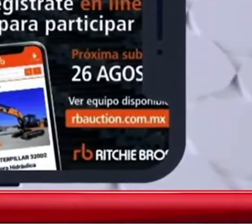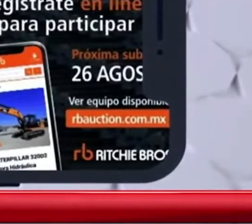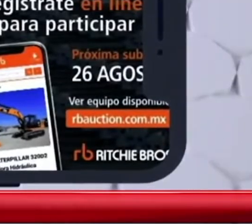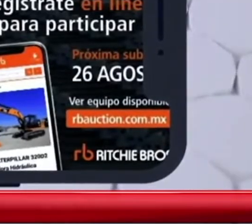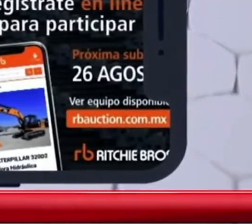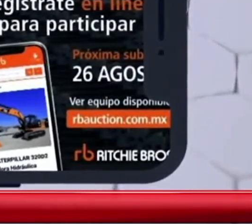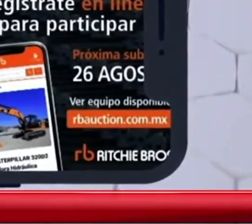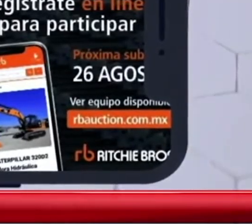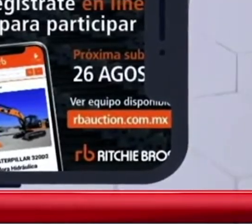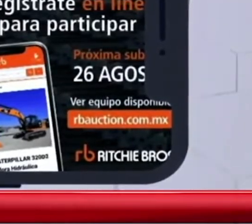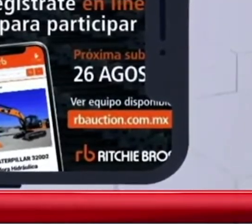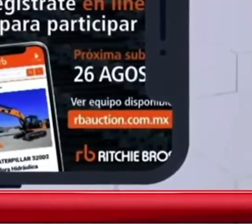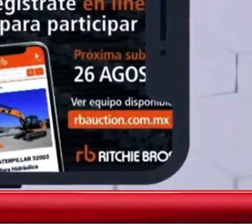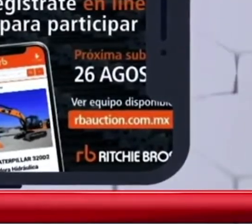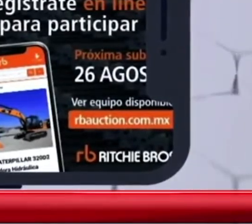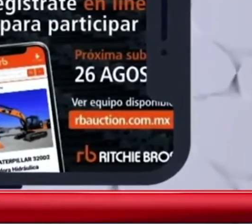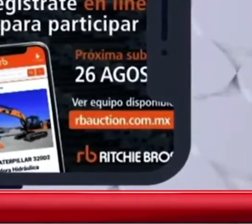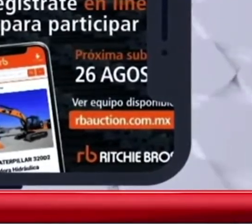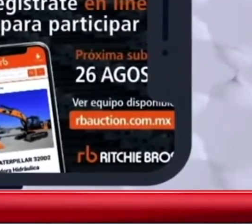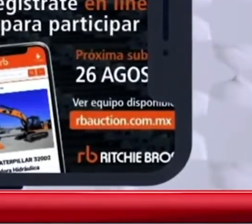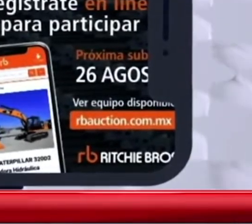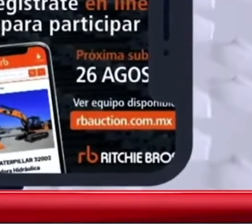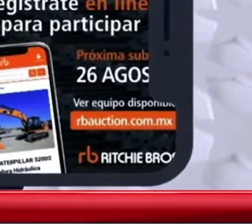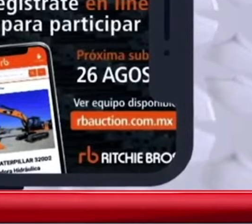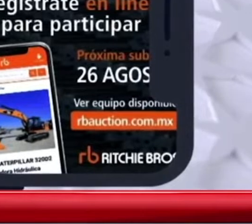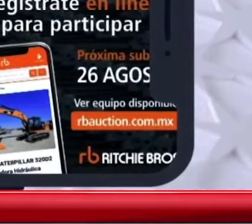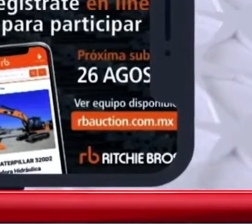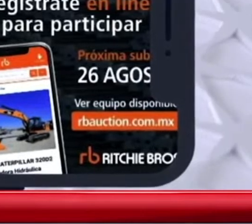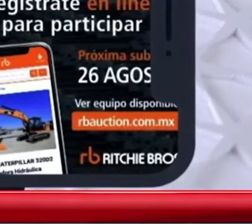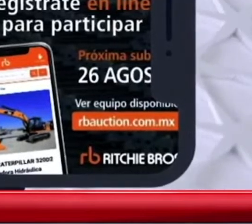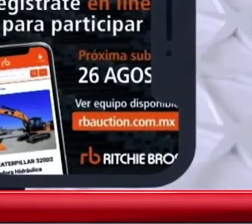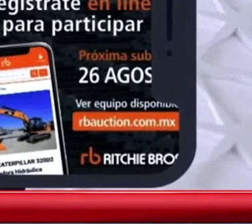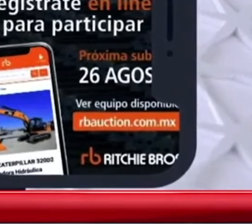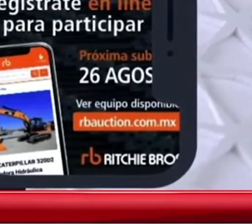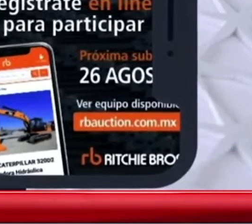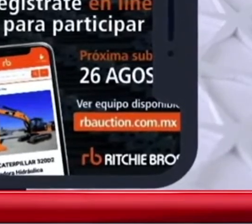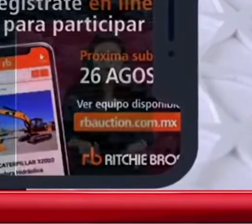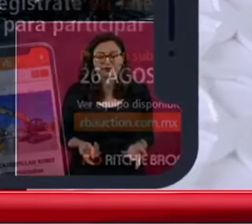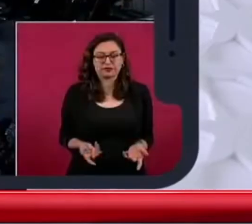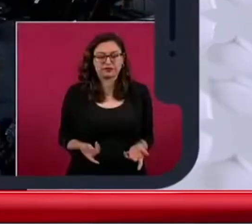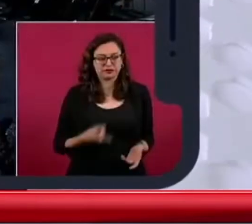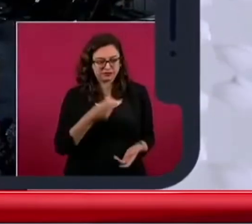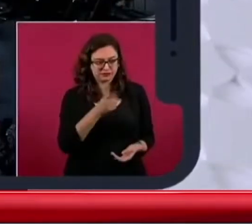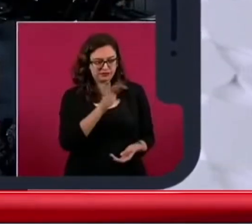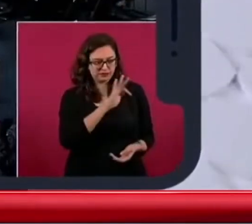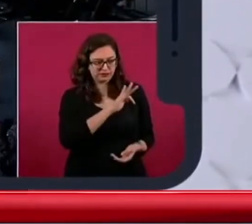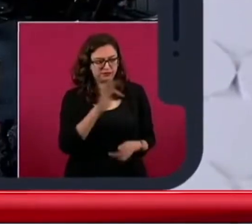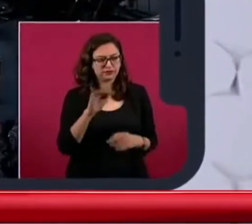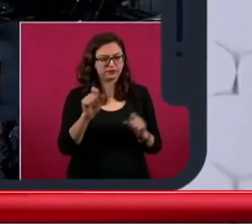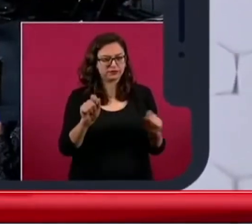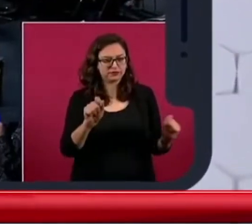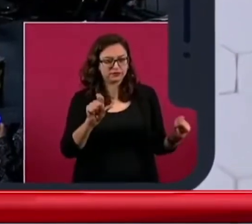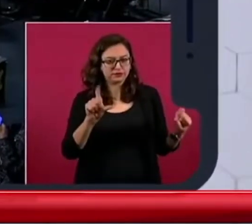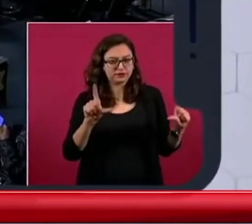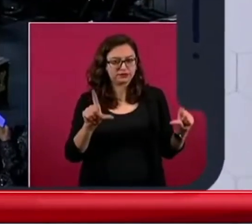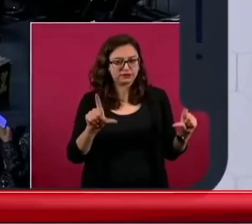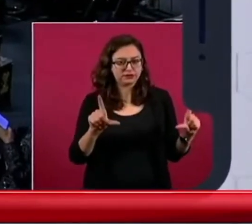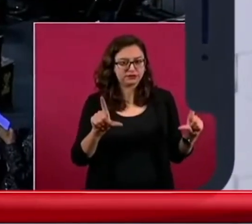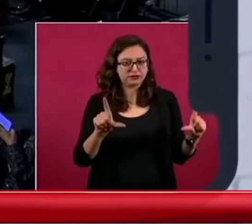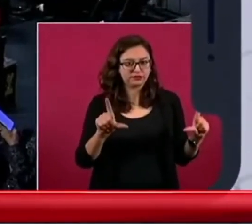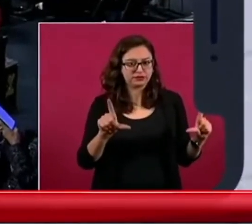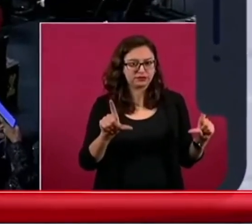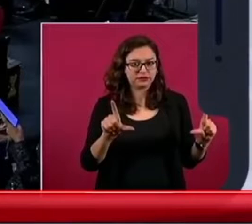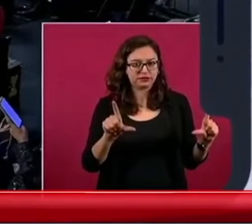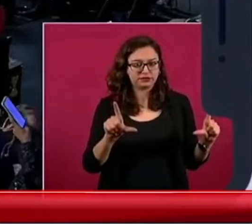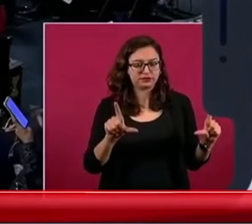Reforma reportaba en su nota 23 fallecimientos. Al respecto, el presidente López Obrador aseguró en la conferencia